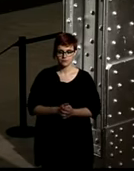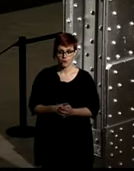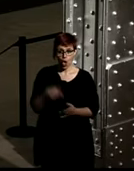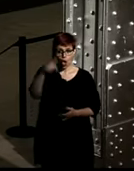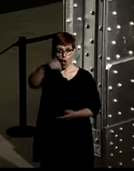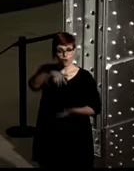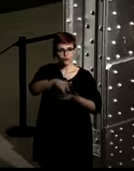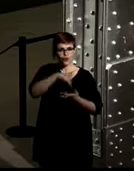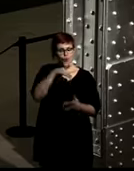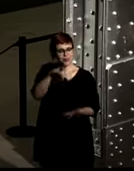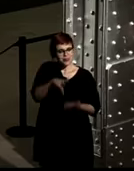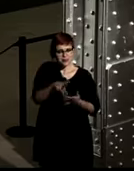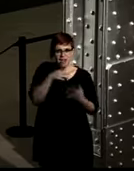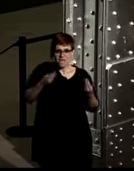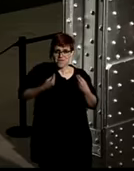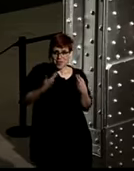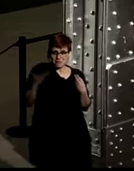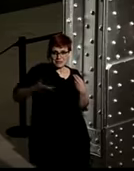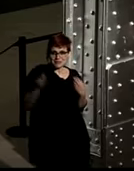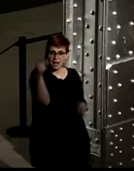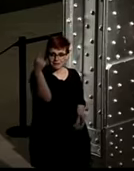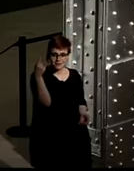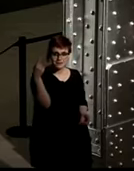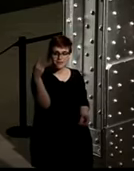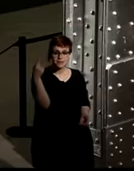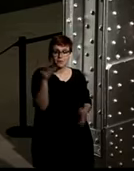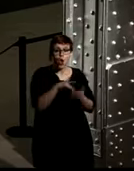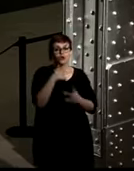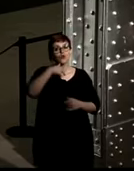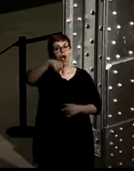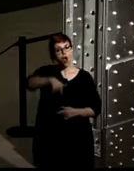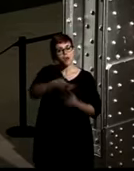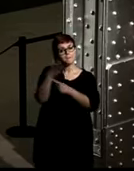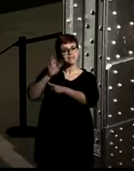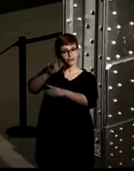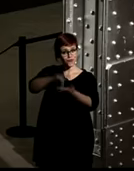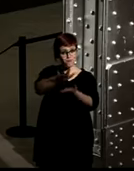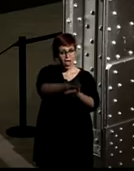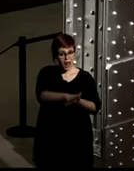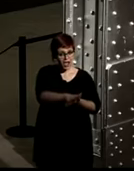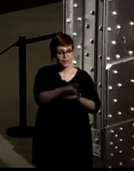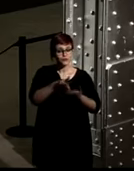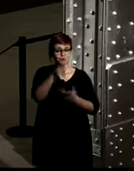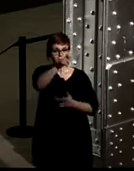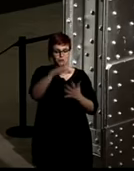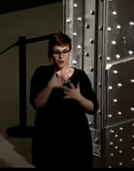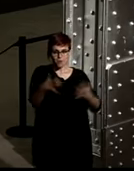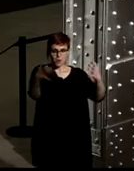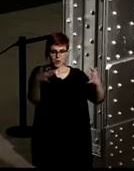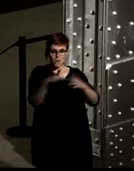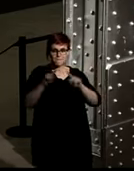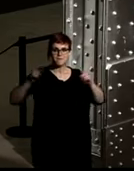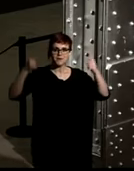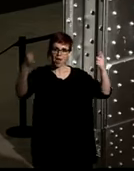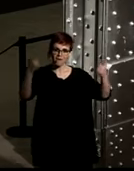Hoy es uno de los días más importantes de mi vida porque hoy presento en Málaga y ante el público por primera vez